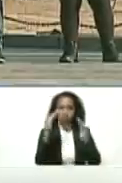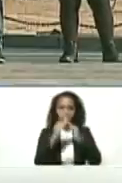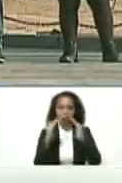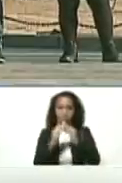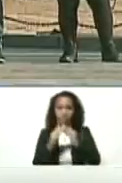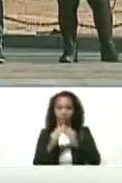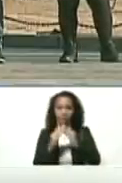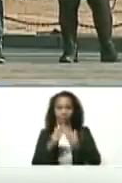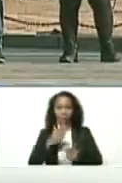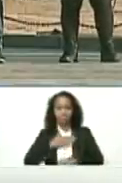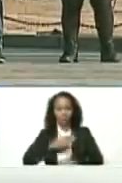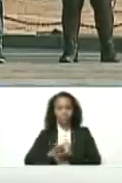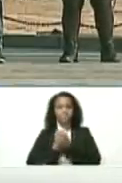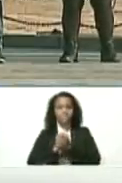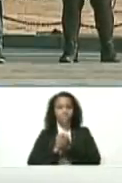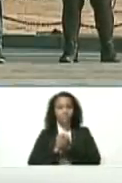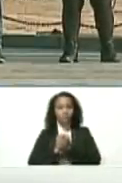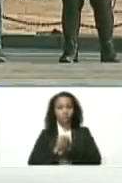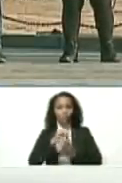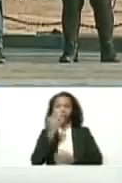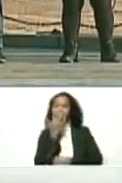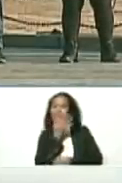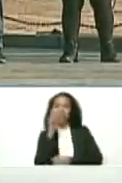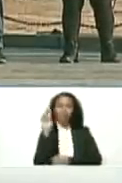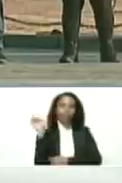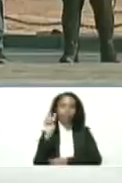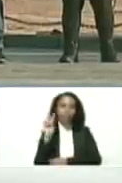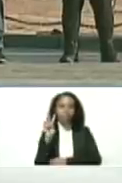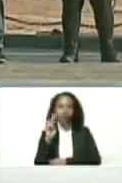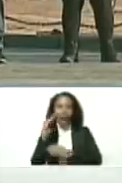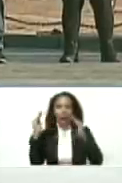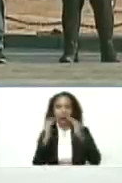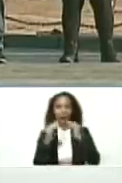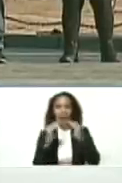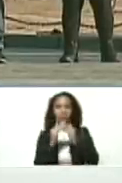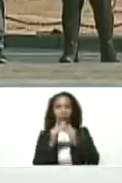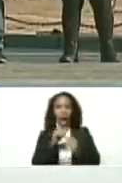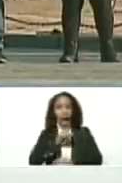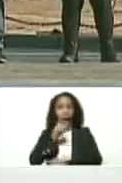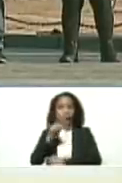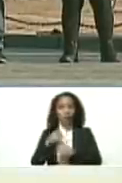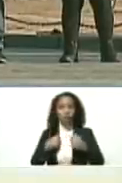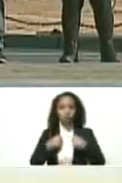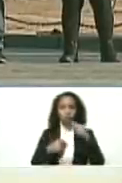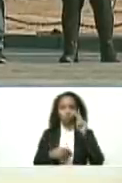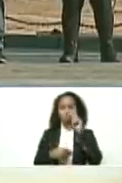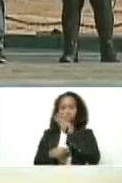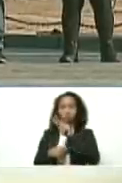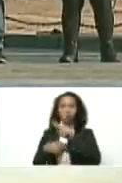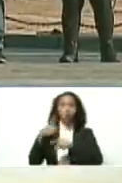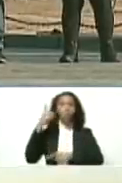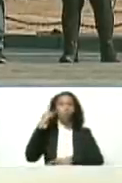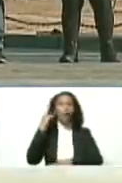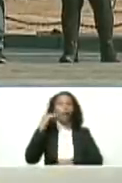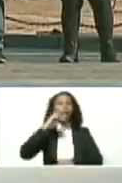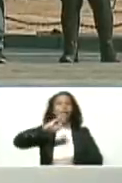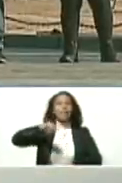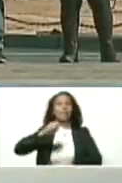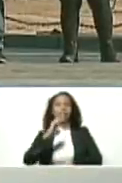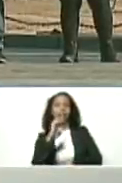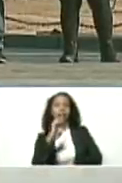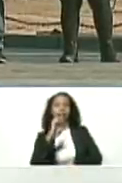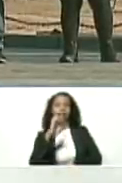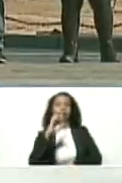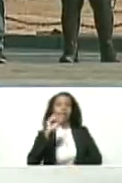compadre. Vitrina Venezuela, a domicilio. Allá veo a Jessica.